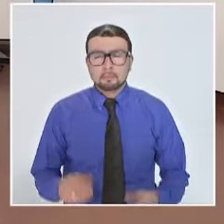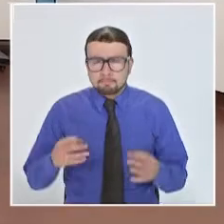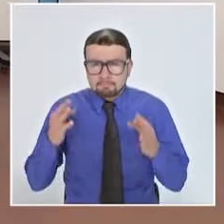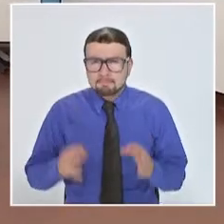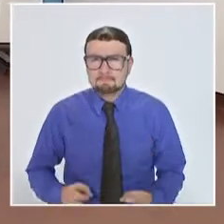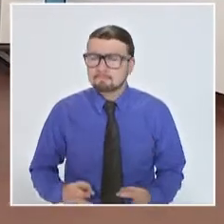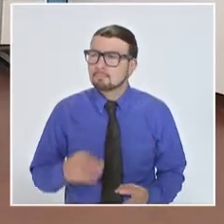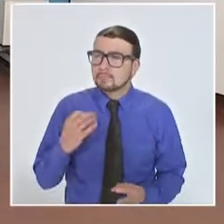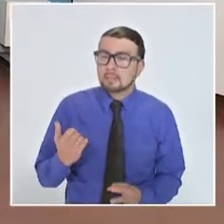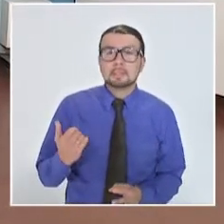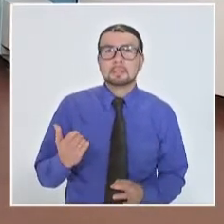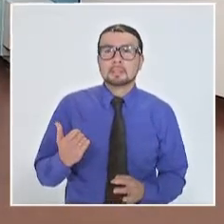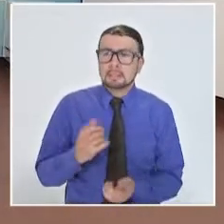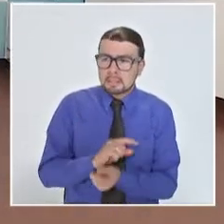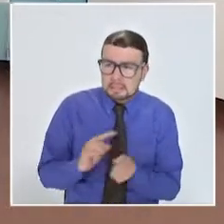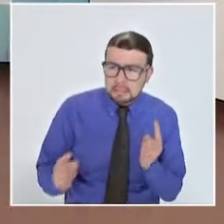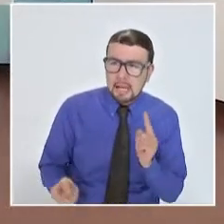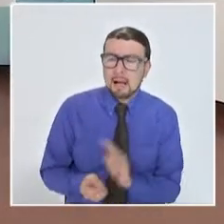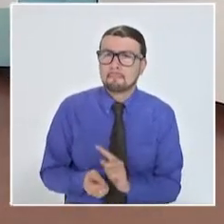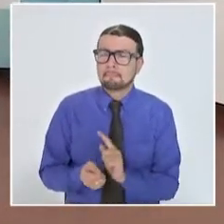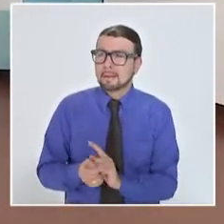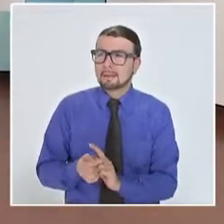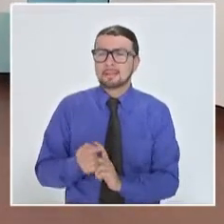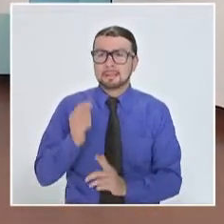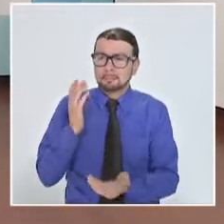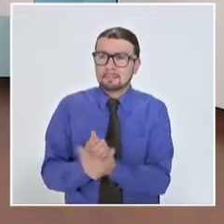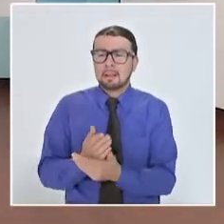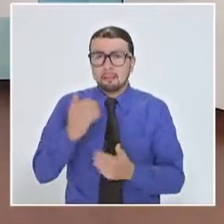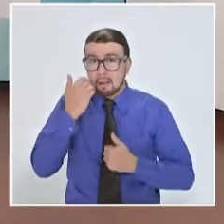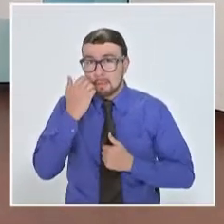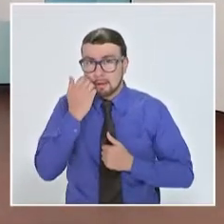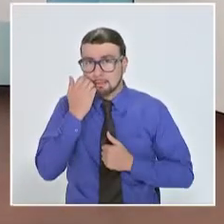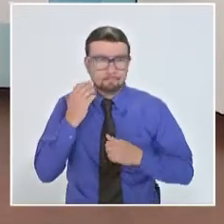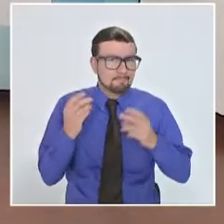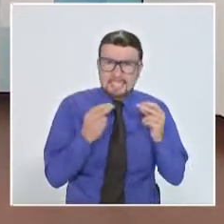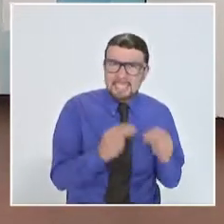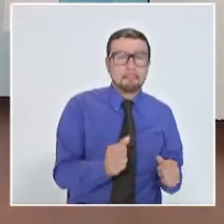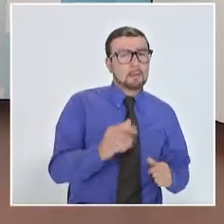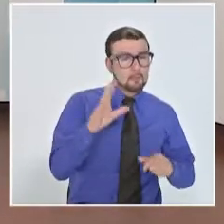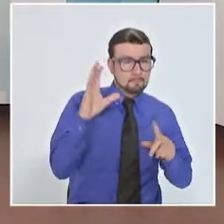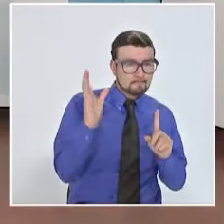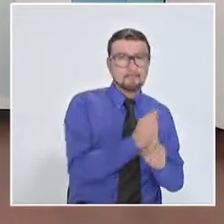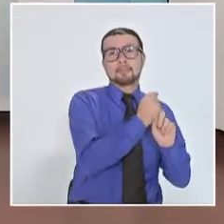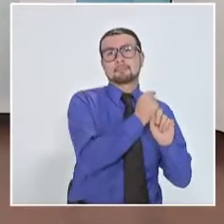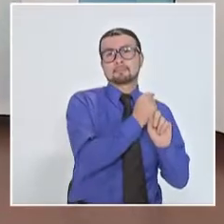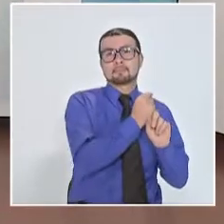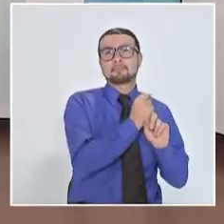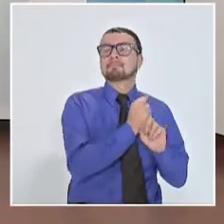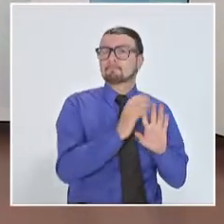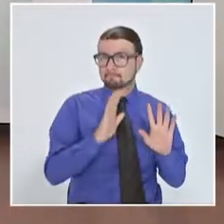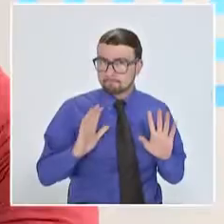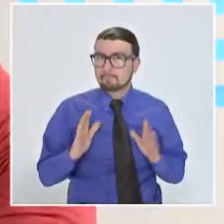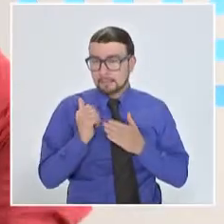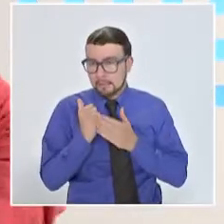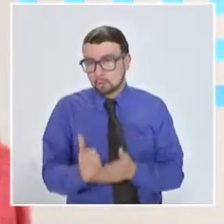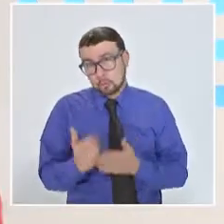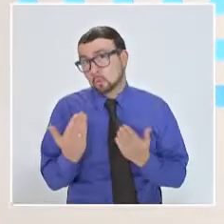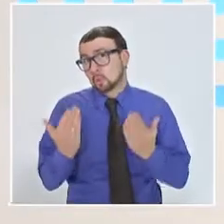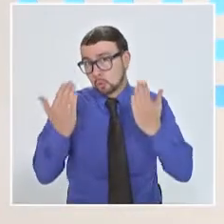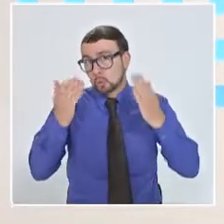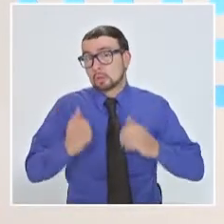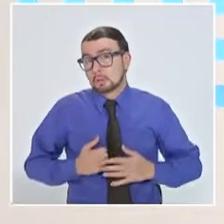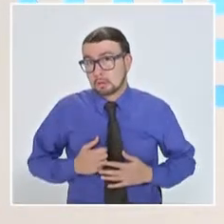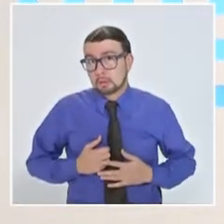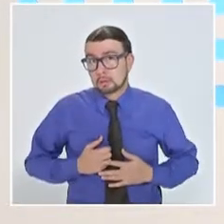Definitivamente lo que más puede cambiar el pronóstico de una enfermedad es el diagnóstico oportuno. Y el diagnóstico pues tiene